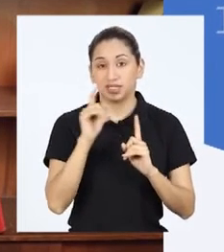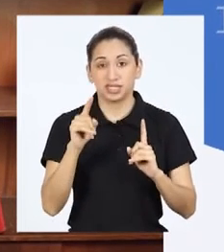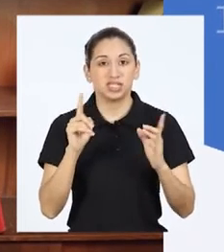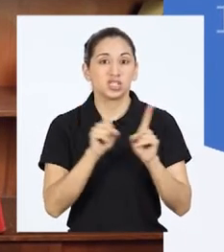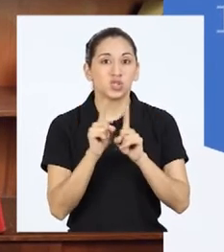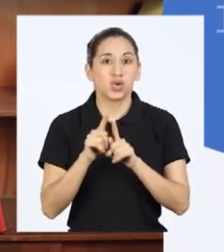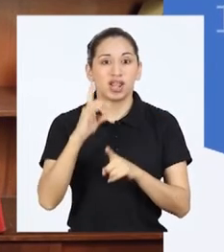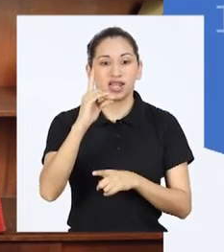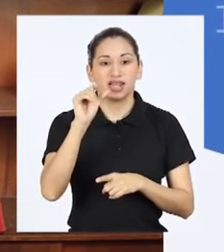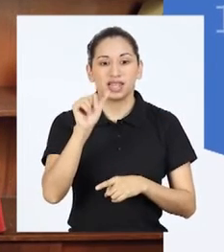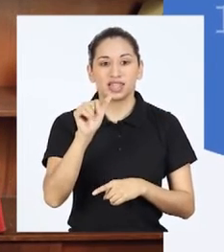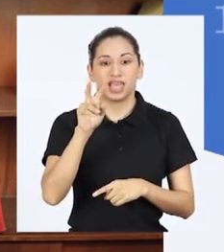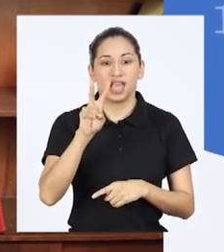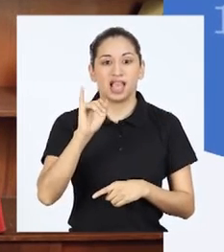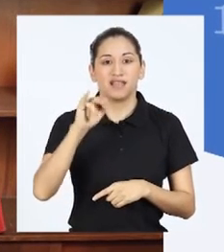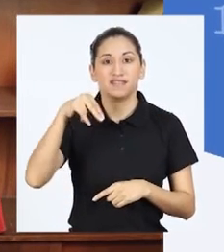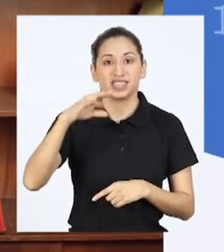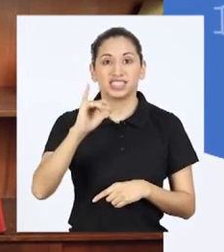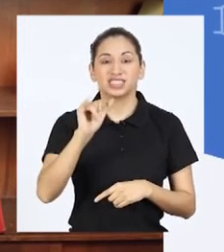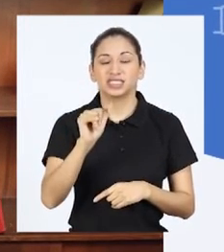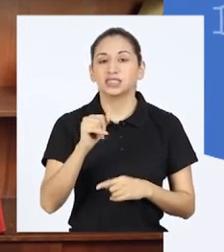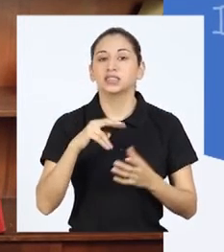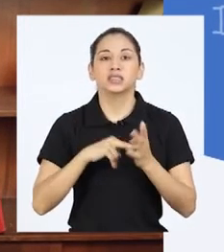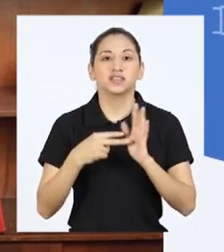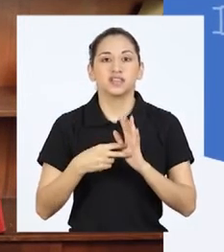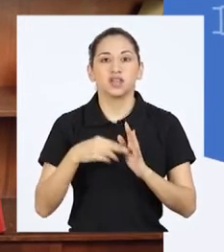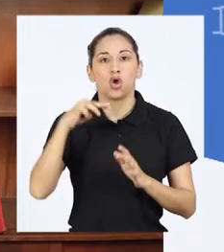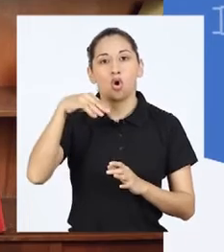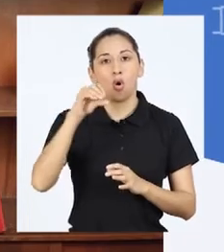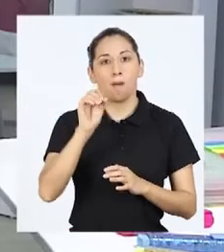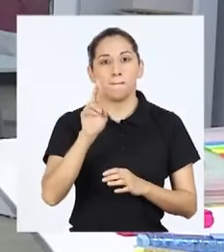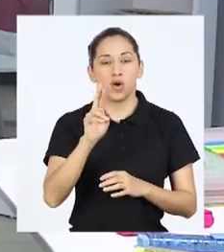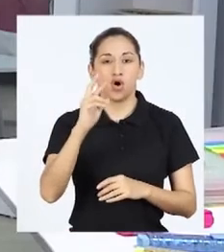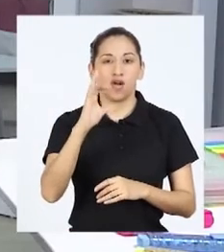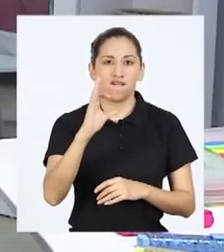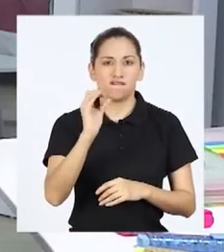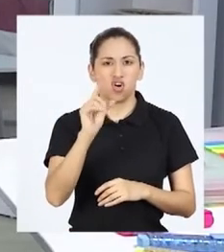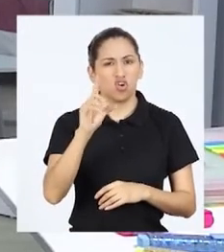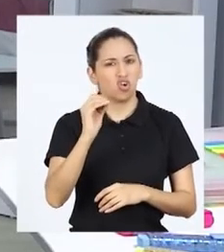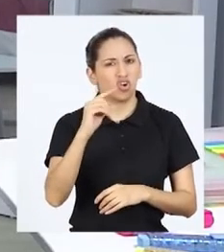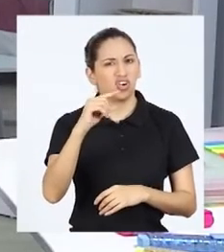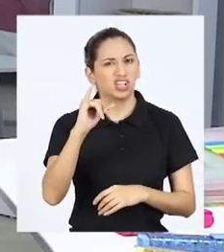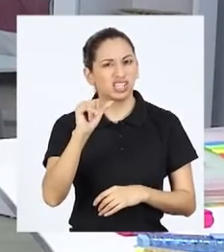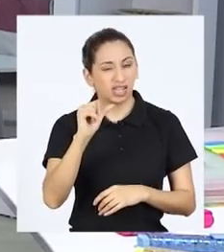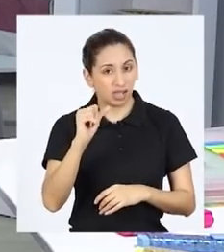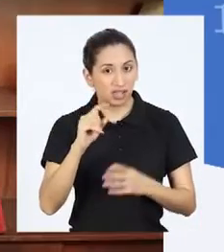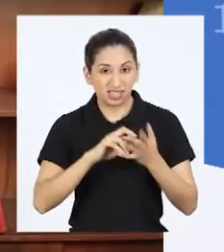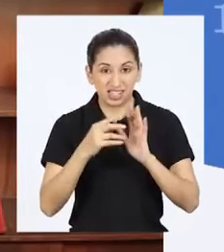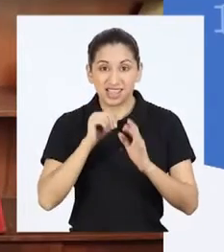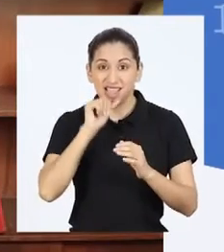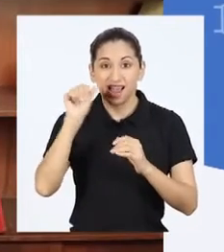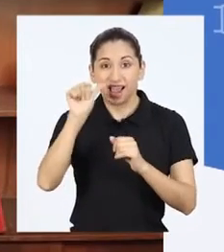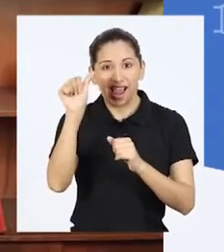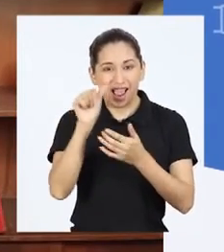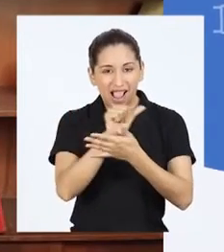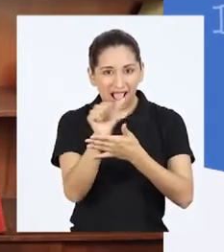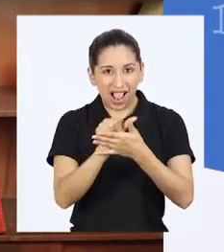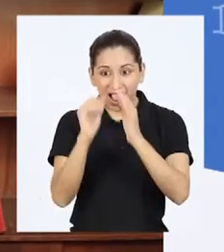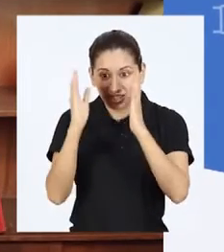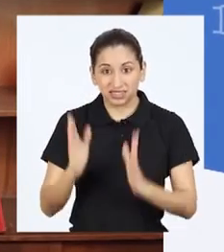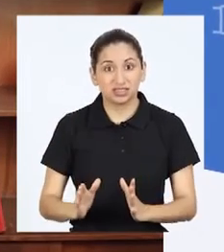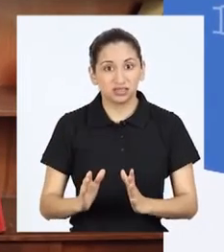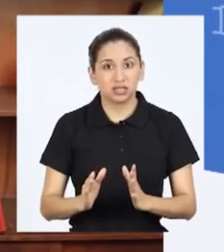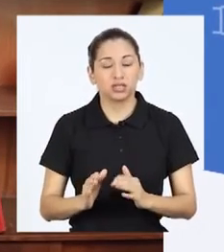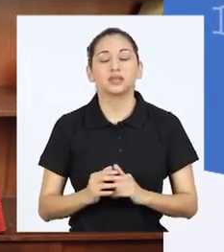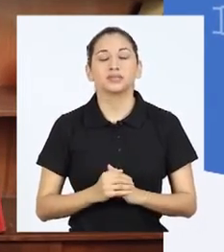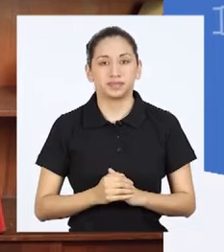Da Vinci, también conocida como morfológica. ¿Da Vinci? ¿Como el artista? Sí, es que